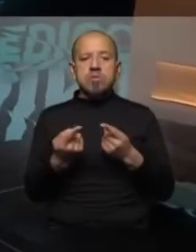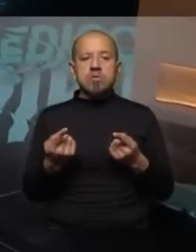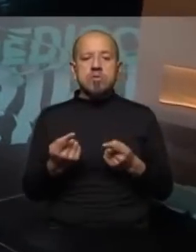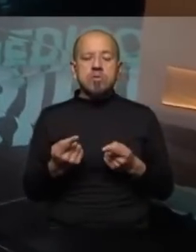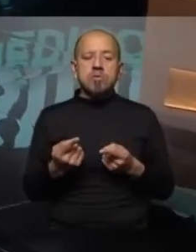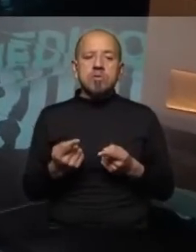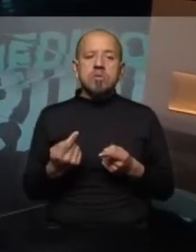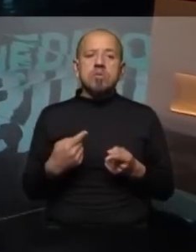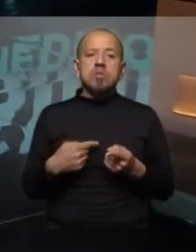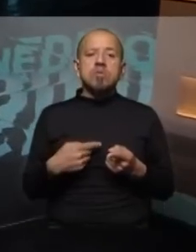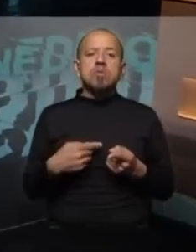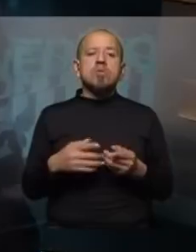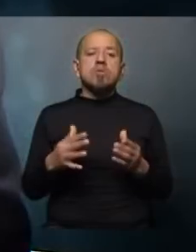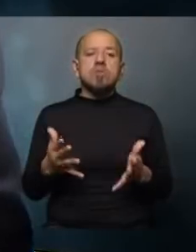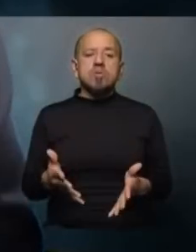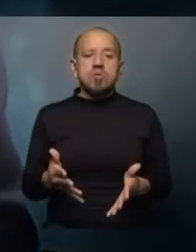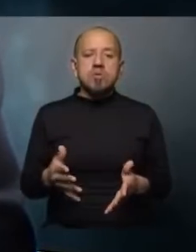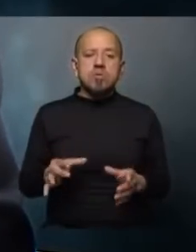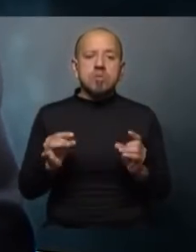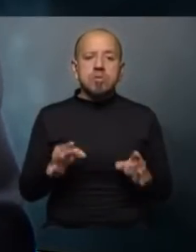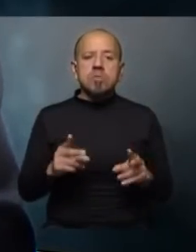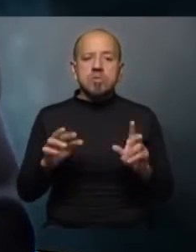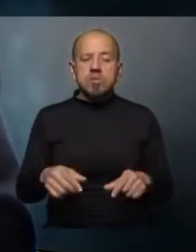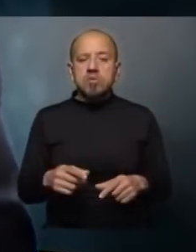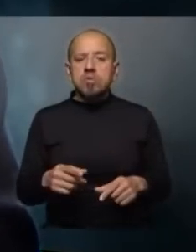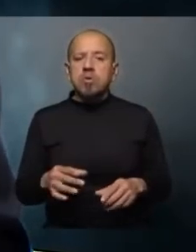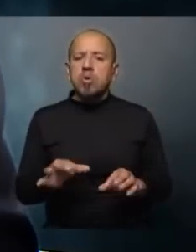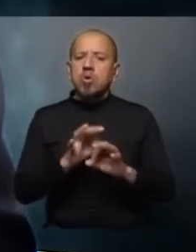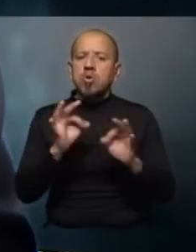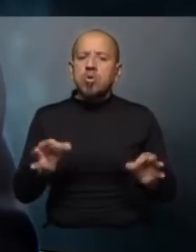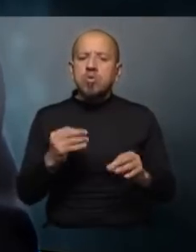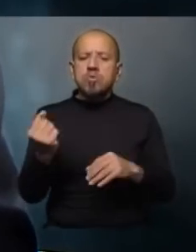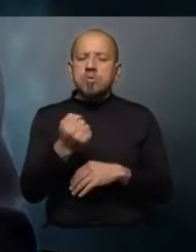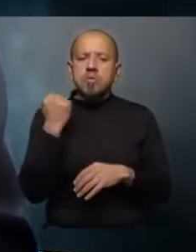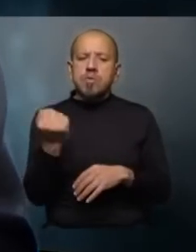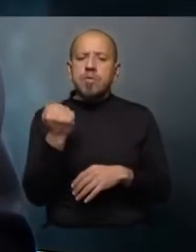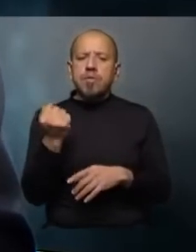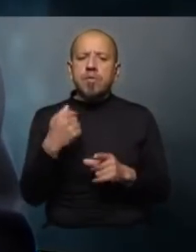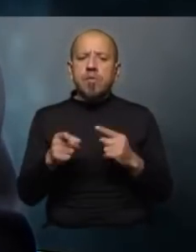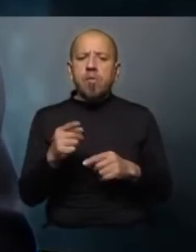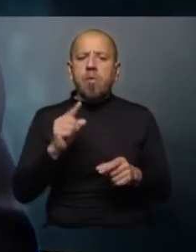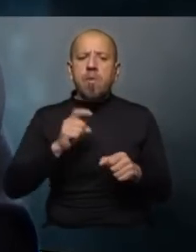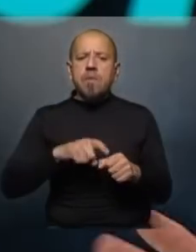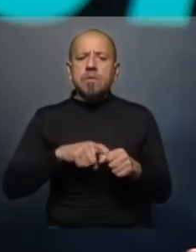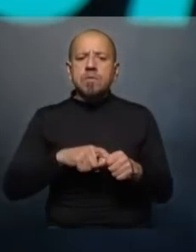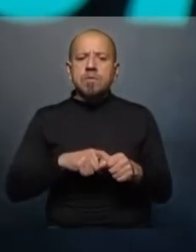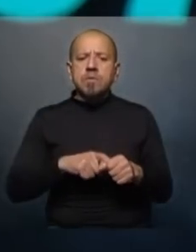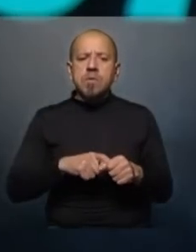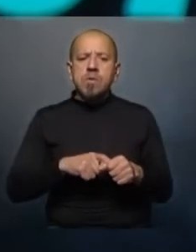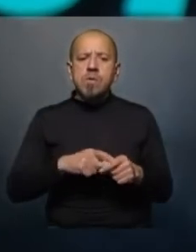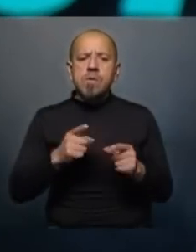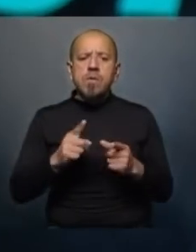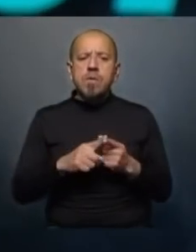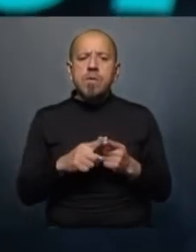todos será solamente por afinidades y simpatía o por la importancia que puede tener el sindicato no sé si me explico